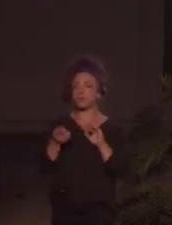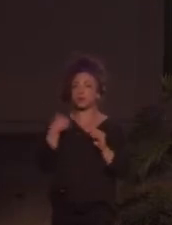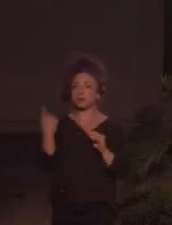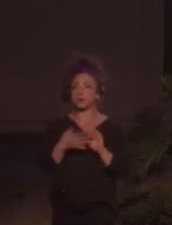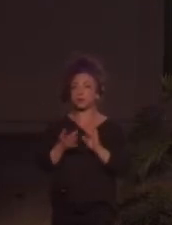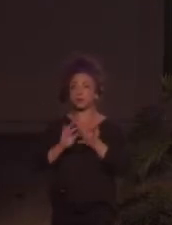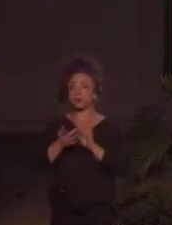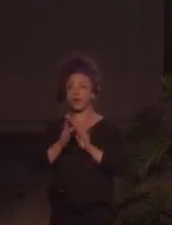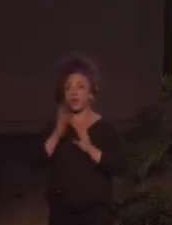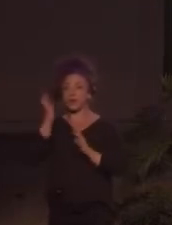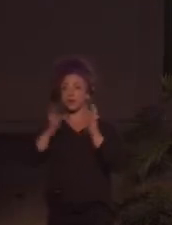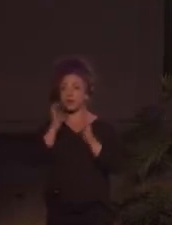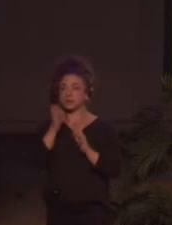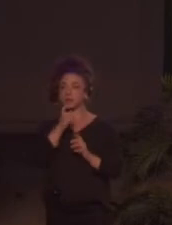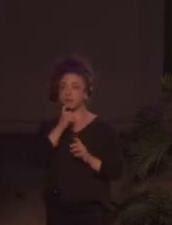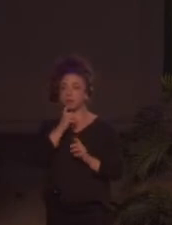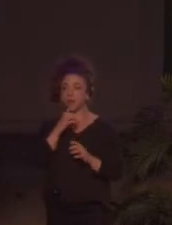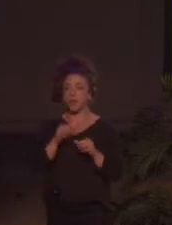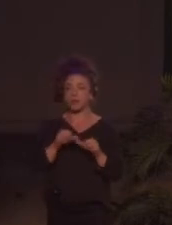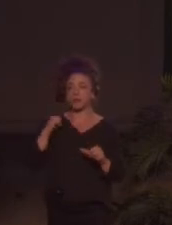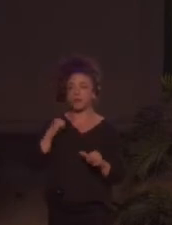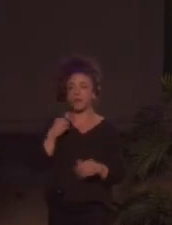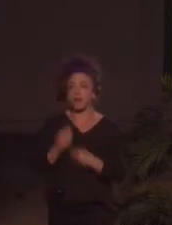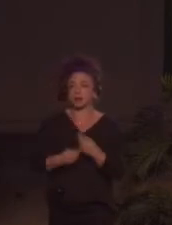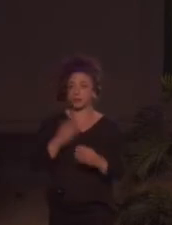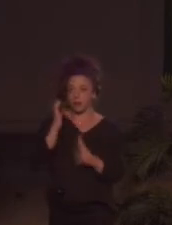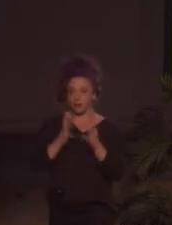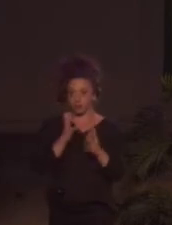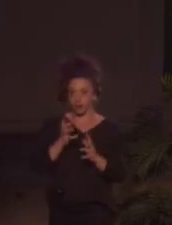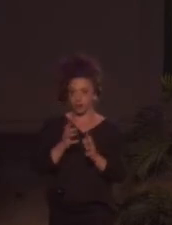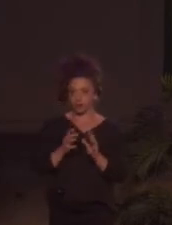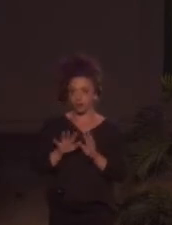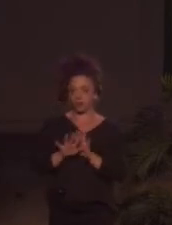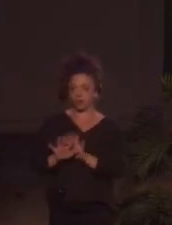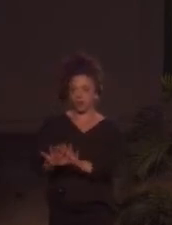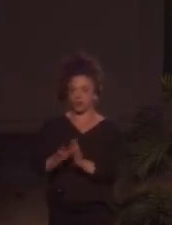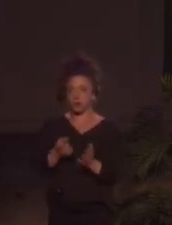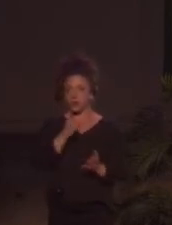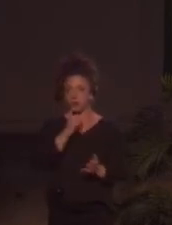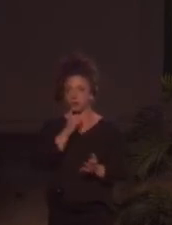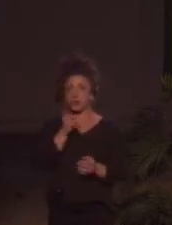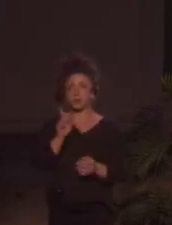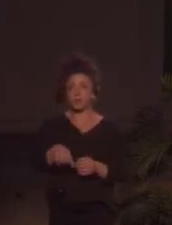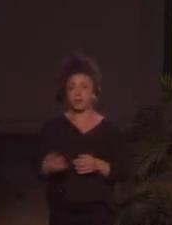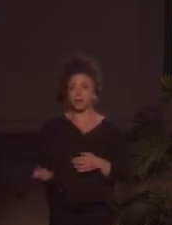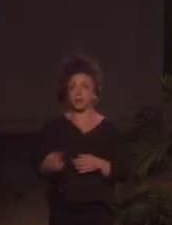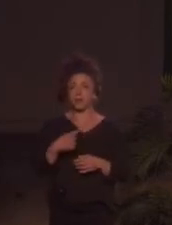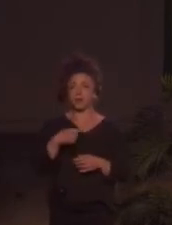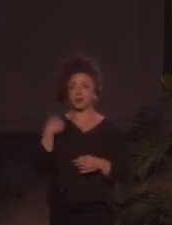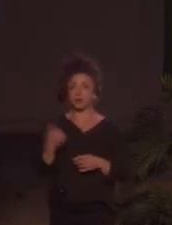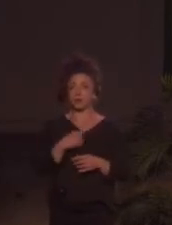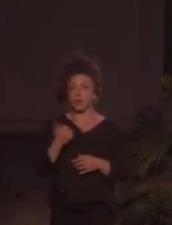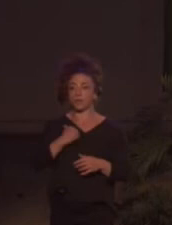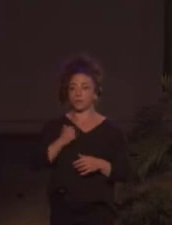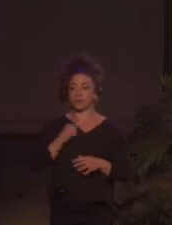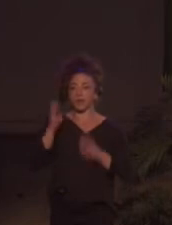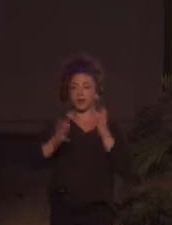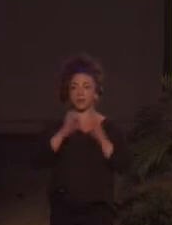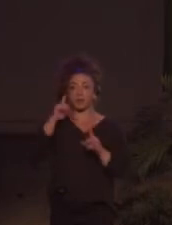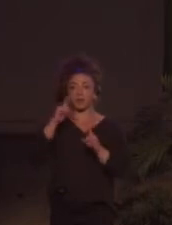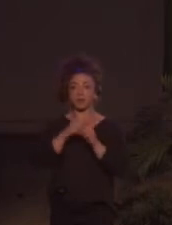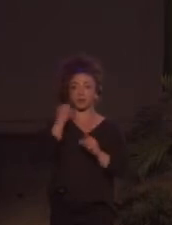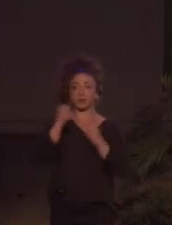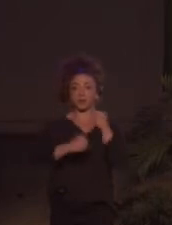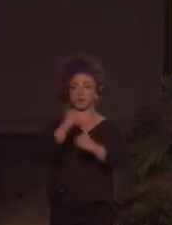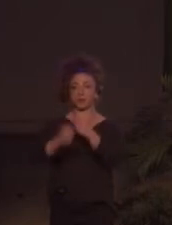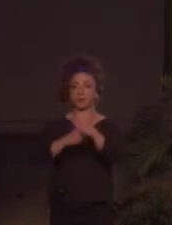diegun, nola sartu dien hilketa kate batean, ez, osea, azkenean fabrikak egin dira honentzat,